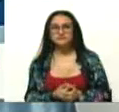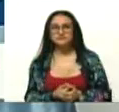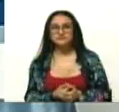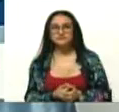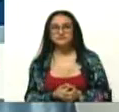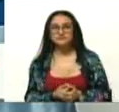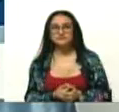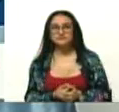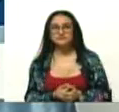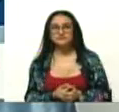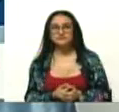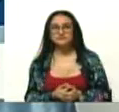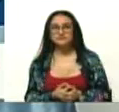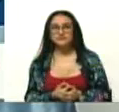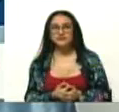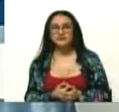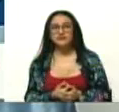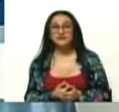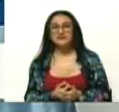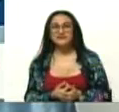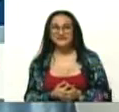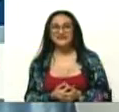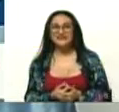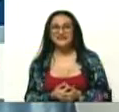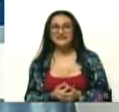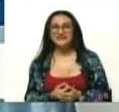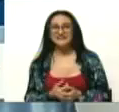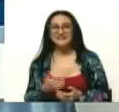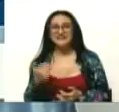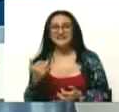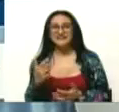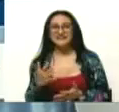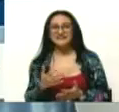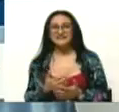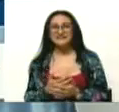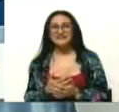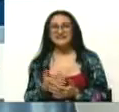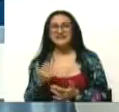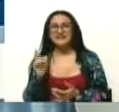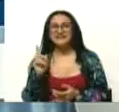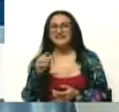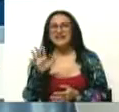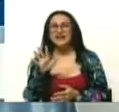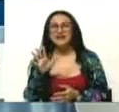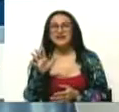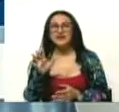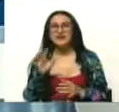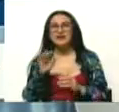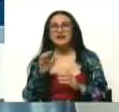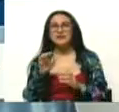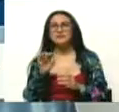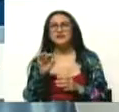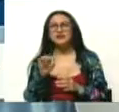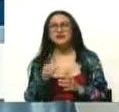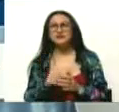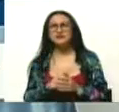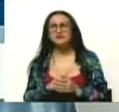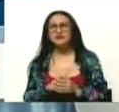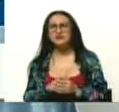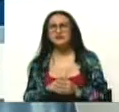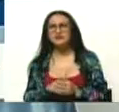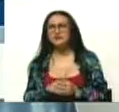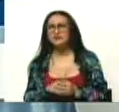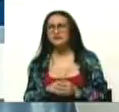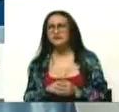Pero en el último año hemos desmantelado tres bandas que se han dedicado al fetish crush animal,